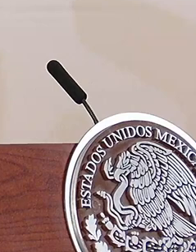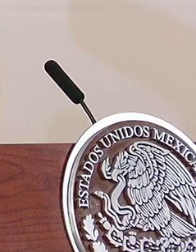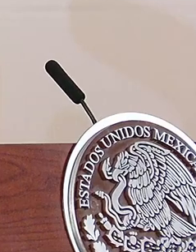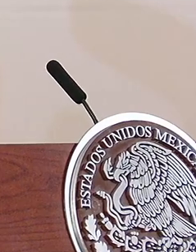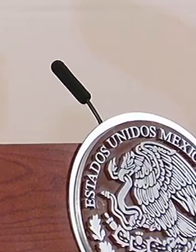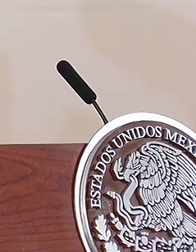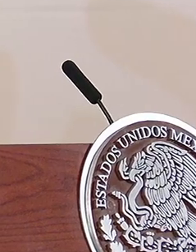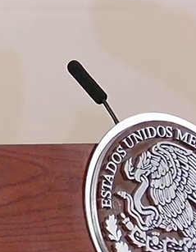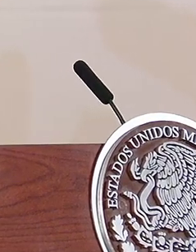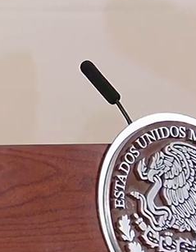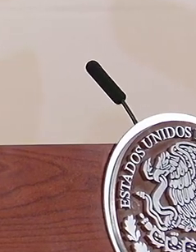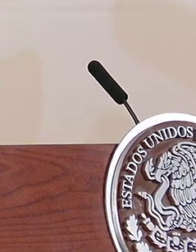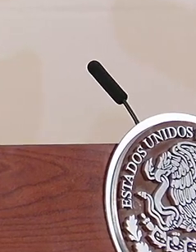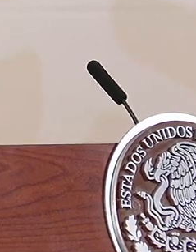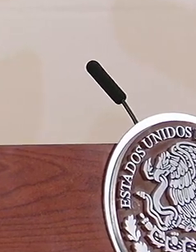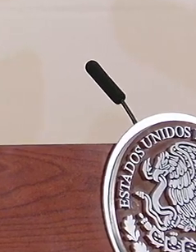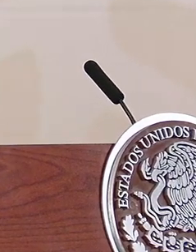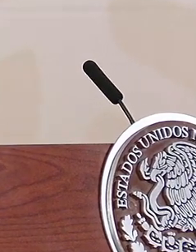pasado.